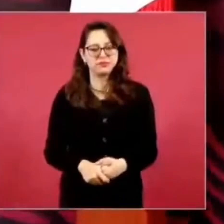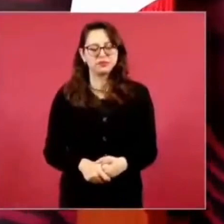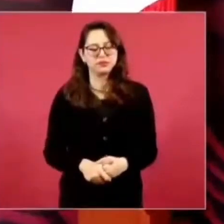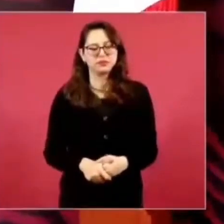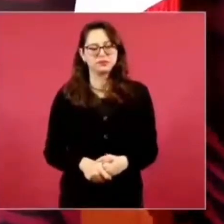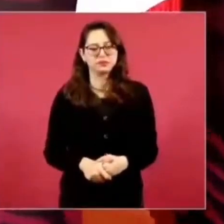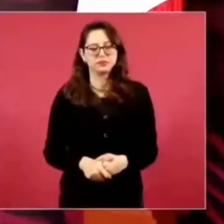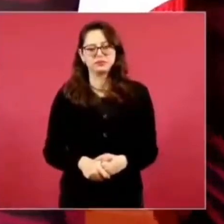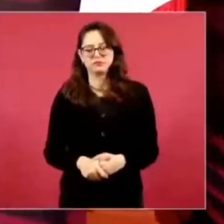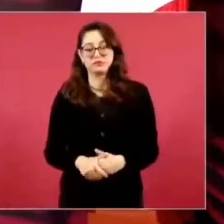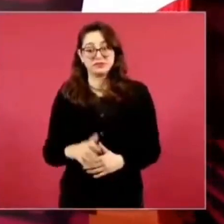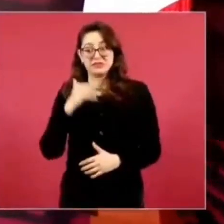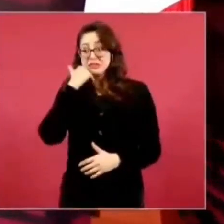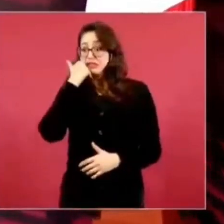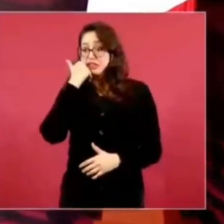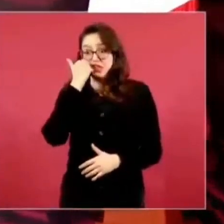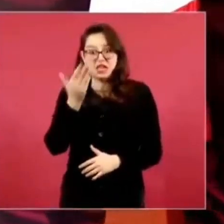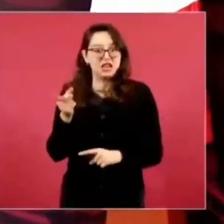de destrucción.